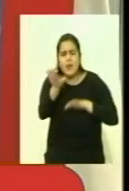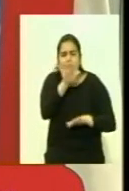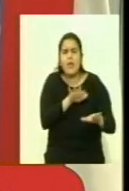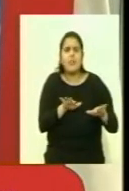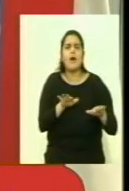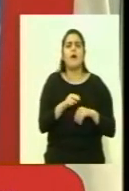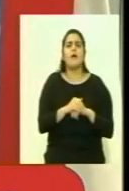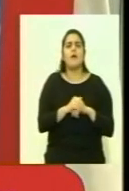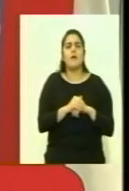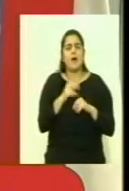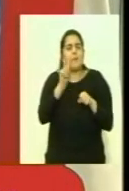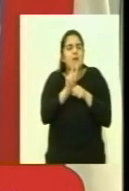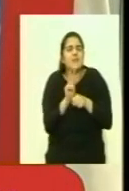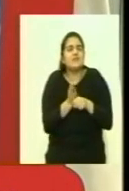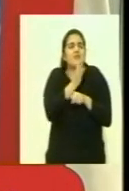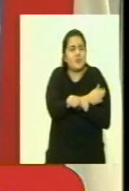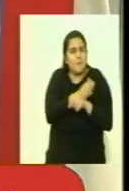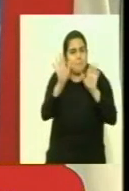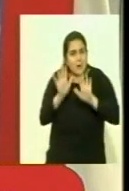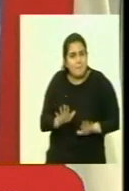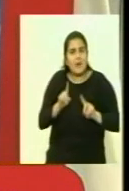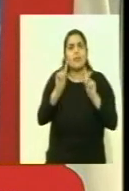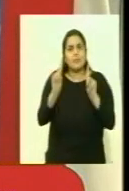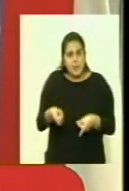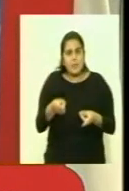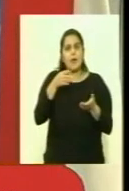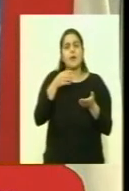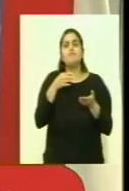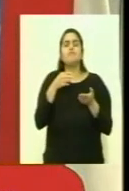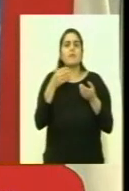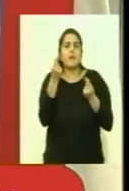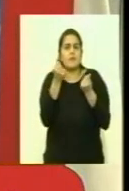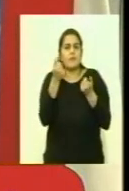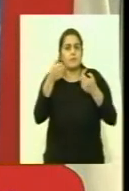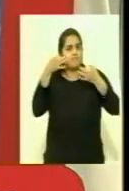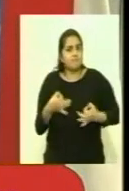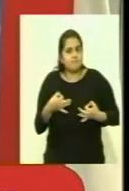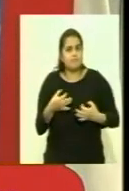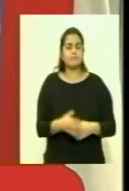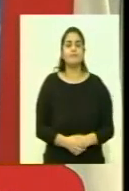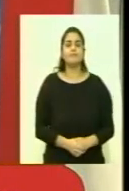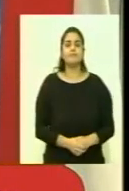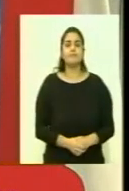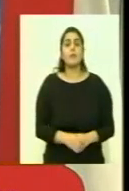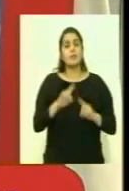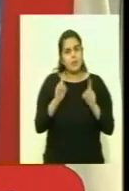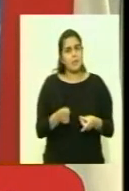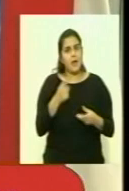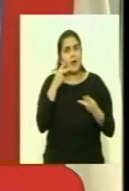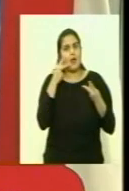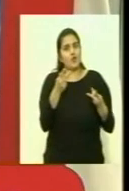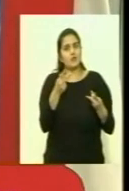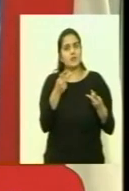encuentre previsible y se encuentre financieramente muy sólida. Esto también ha sido reconocido